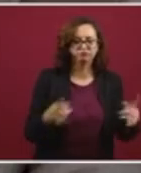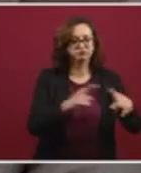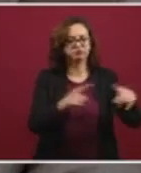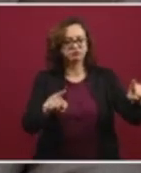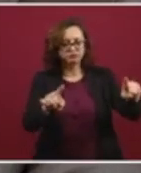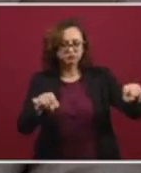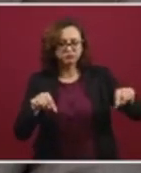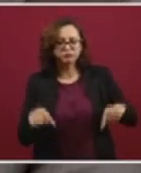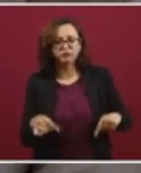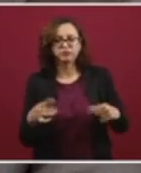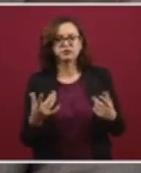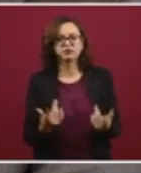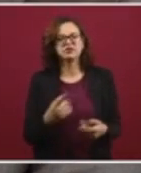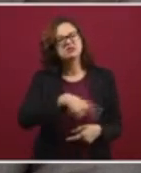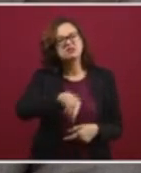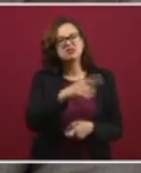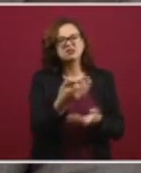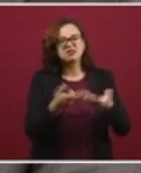que fueron confiscados